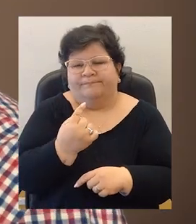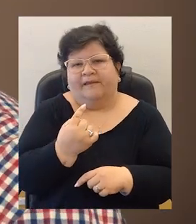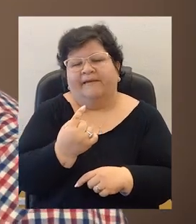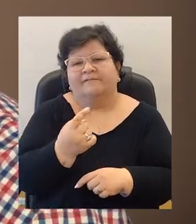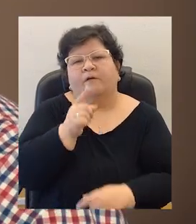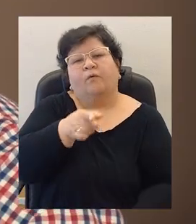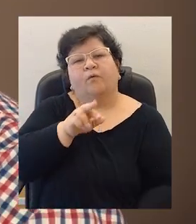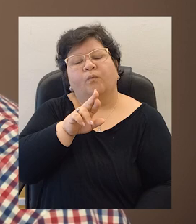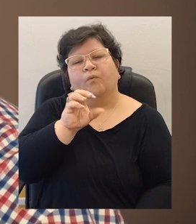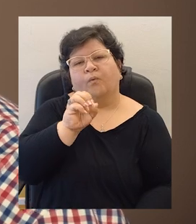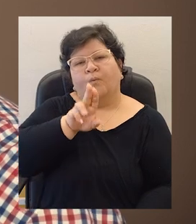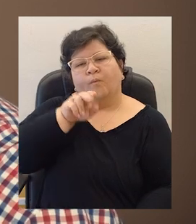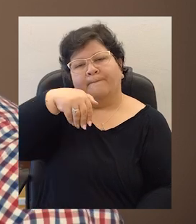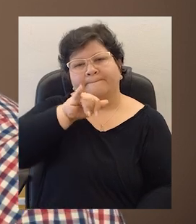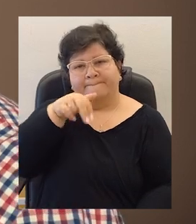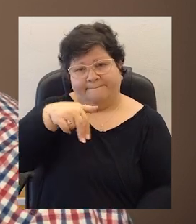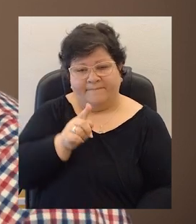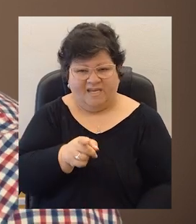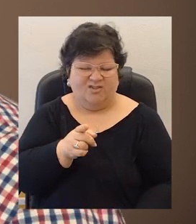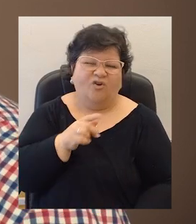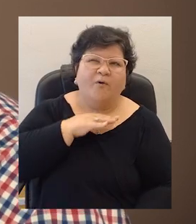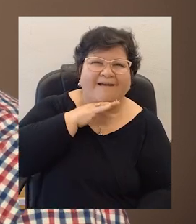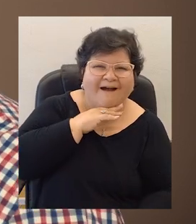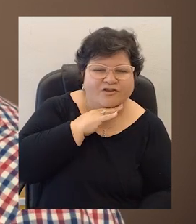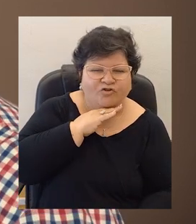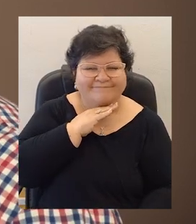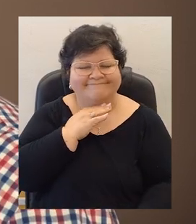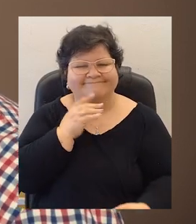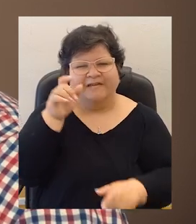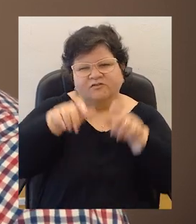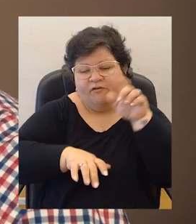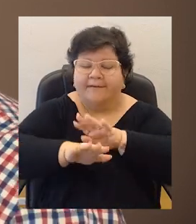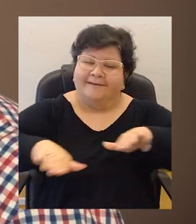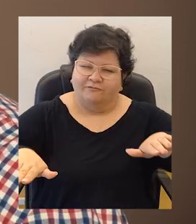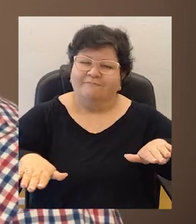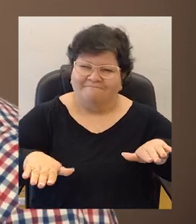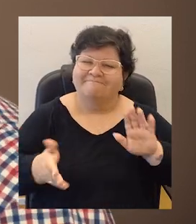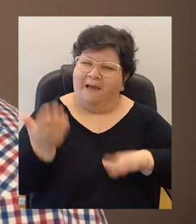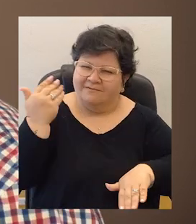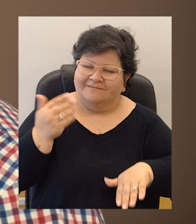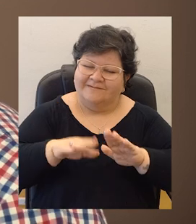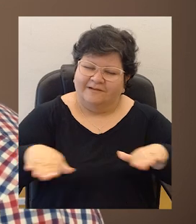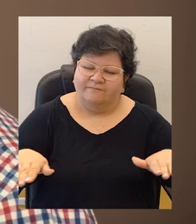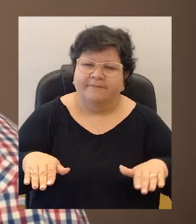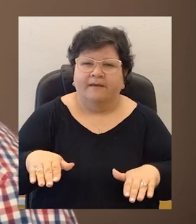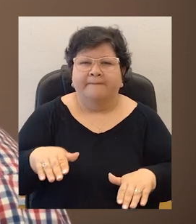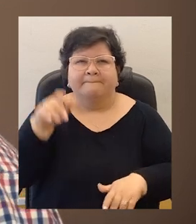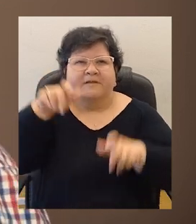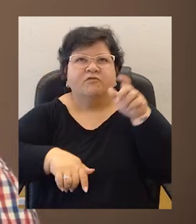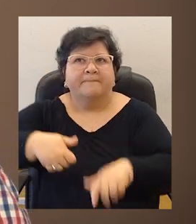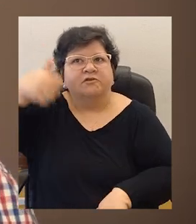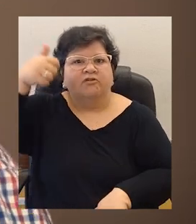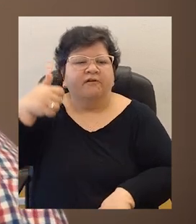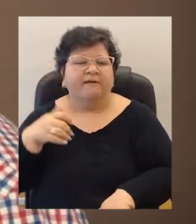grooming es mucho más para demás de niños que son engaños personas que se hacen pasar por otras para conseguir material pero sobre todo les